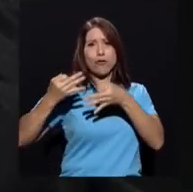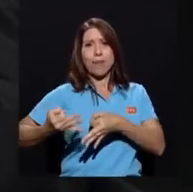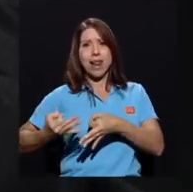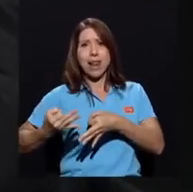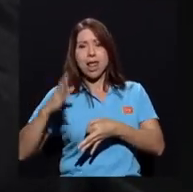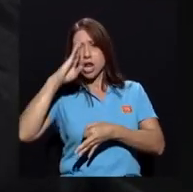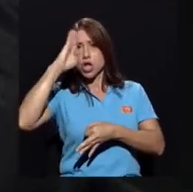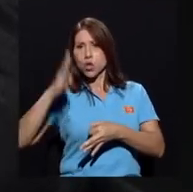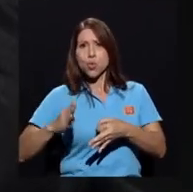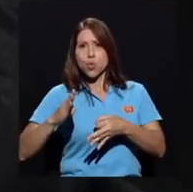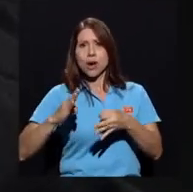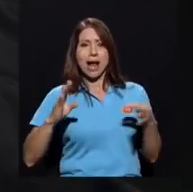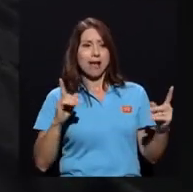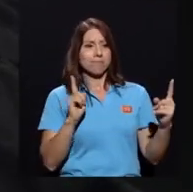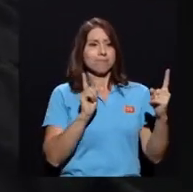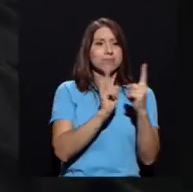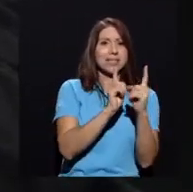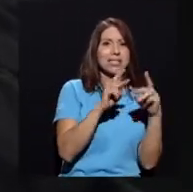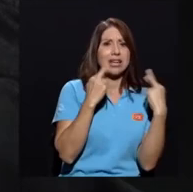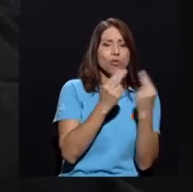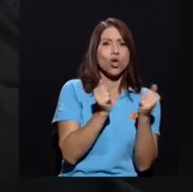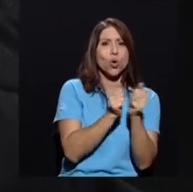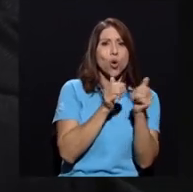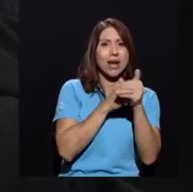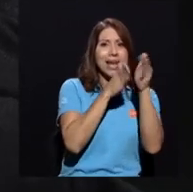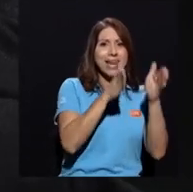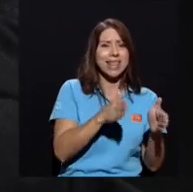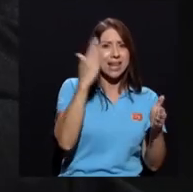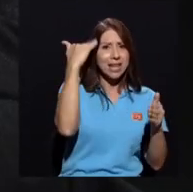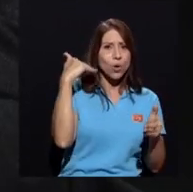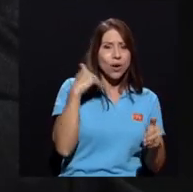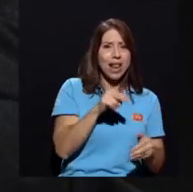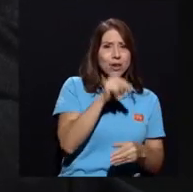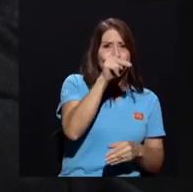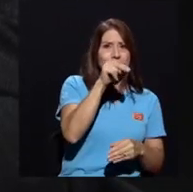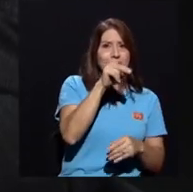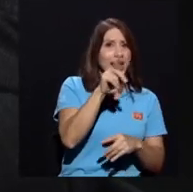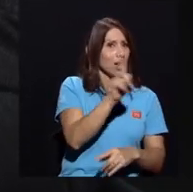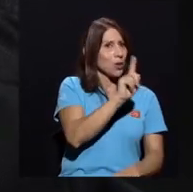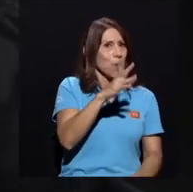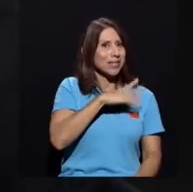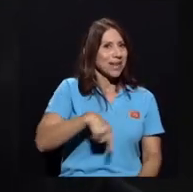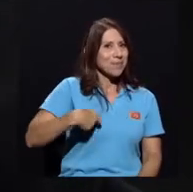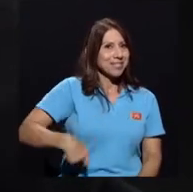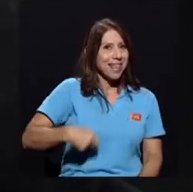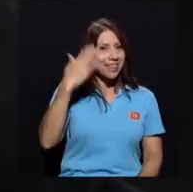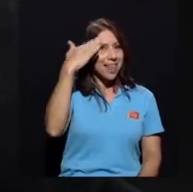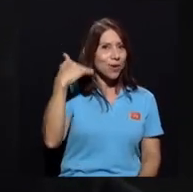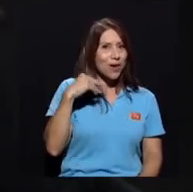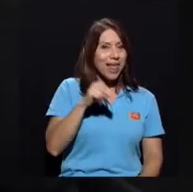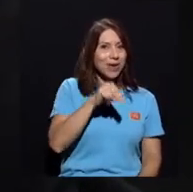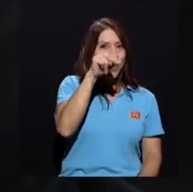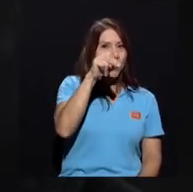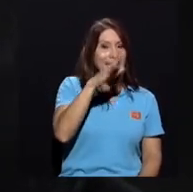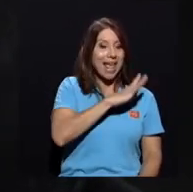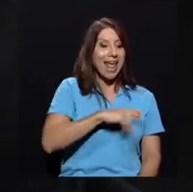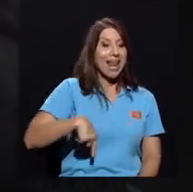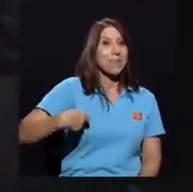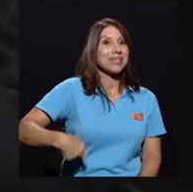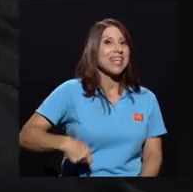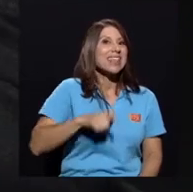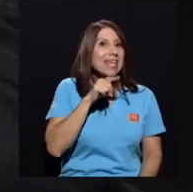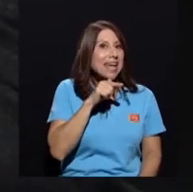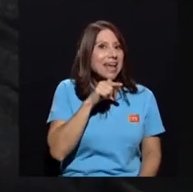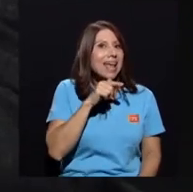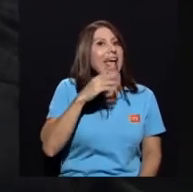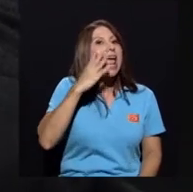líder de Corea del Norte. Lo más extraordinario es que no es el presidente de Corea del Norte. El presidente todavía es el abuelo muerto, es